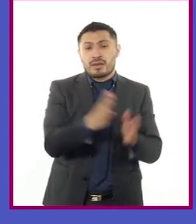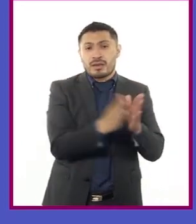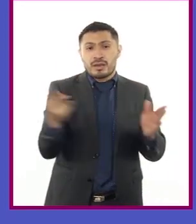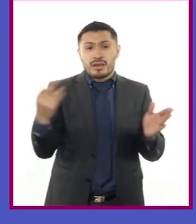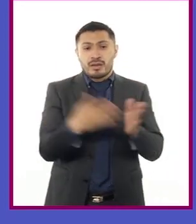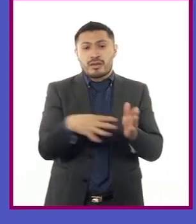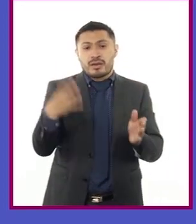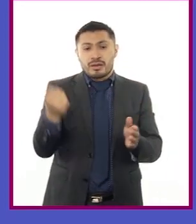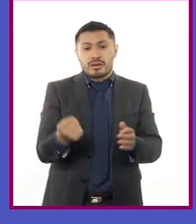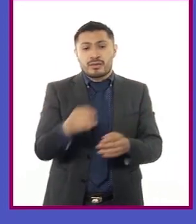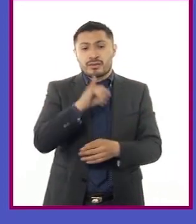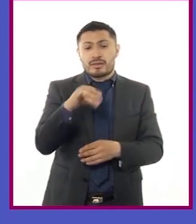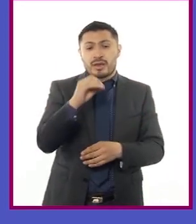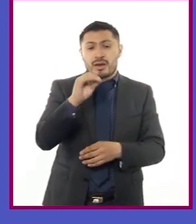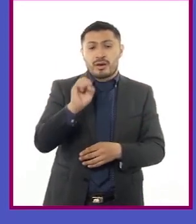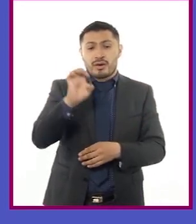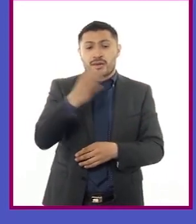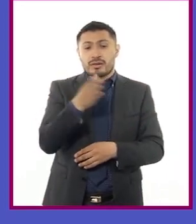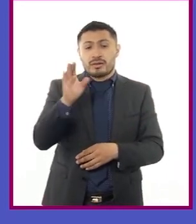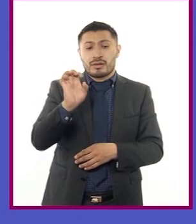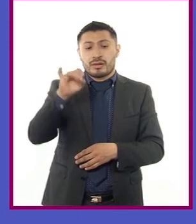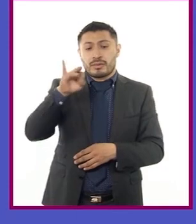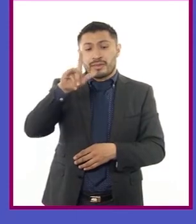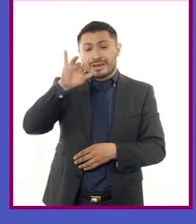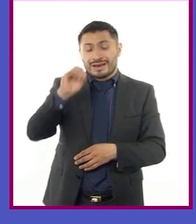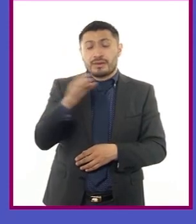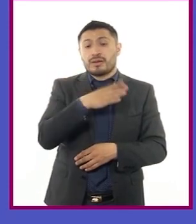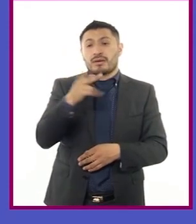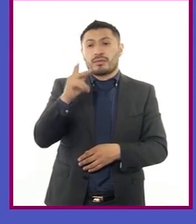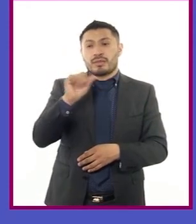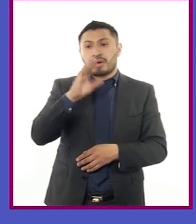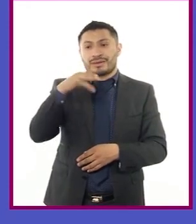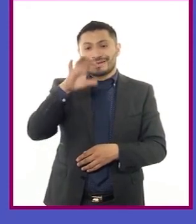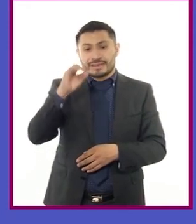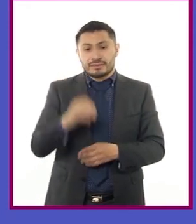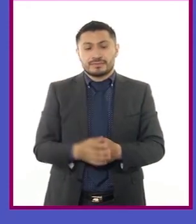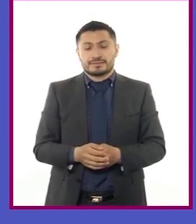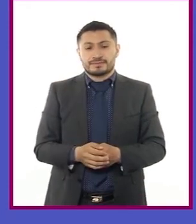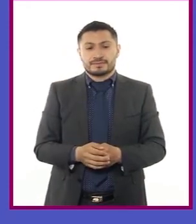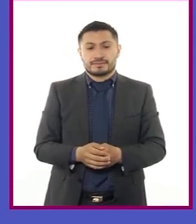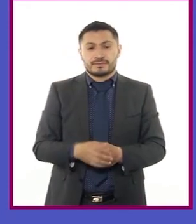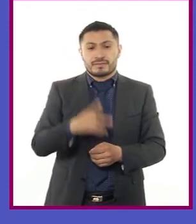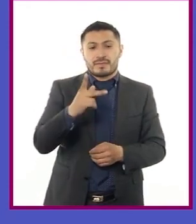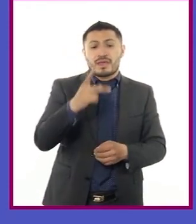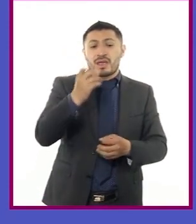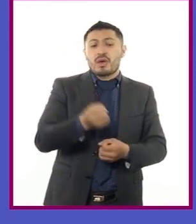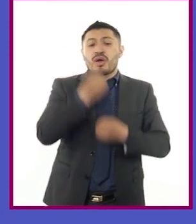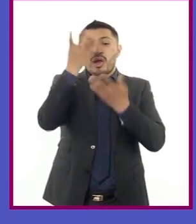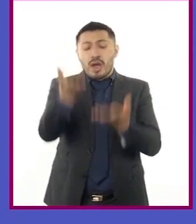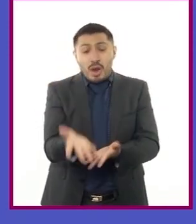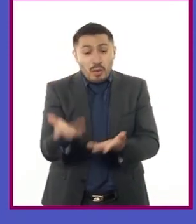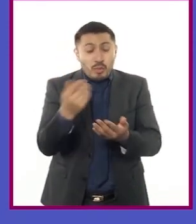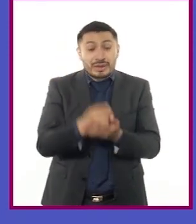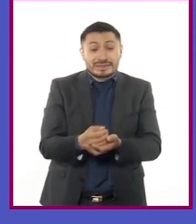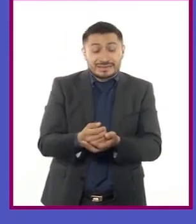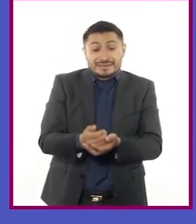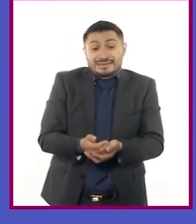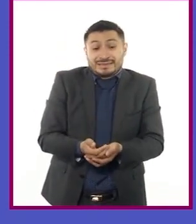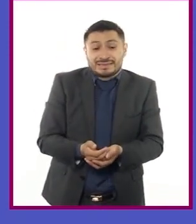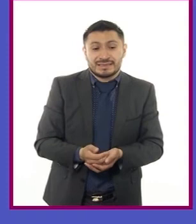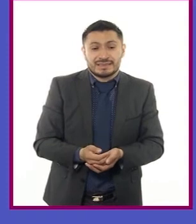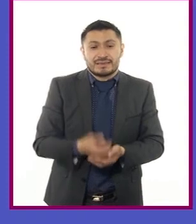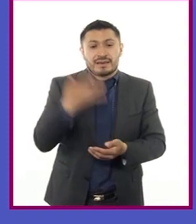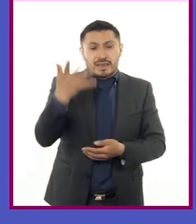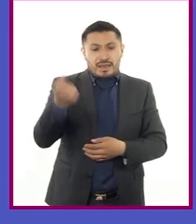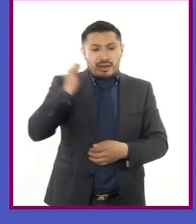1985-2009, de José Emilio Pacheco. Poesía iberoamericana contemporánea. 5 siglos de